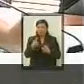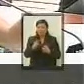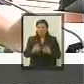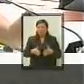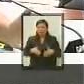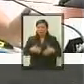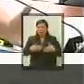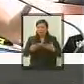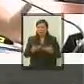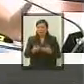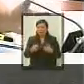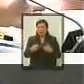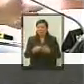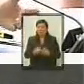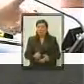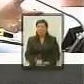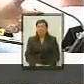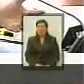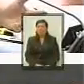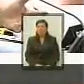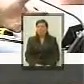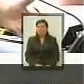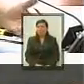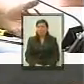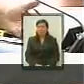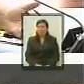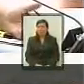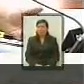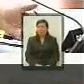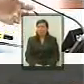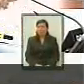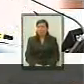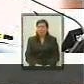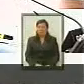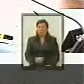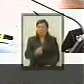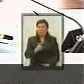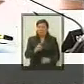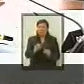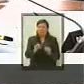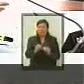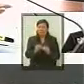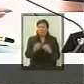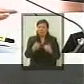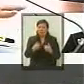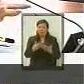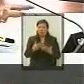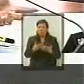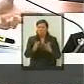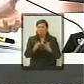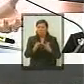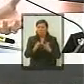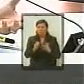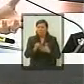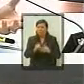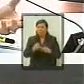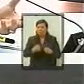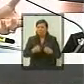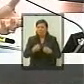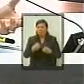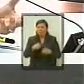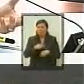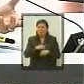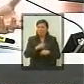poder bajar un vde de 2 minutos se demora 8 horas para imprimir un boarding pass de pasajeros tem